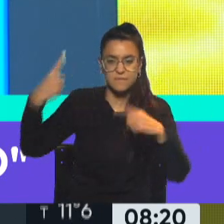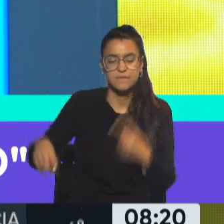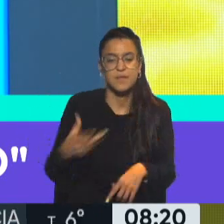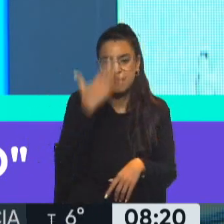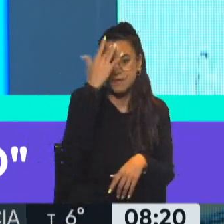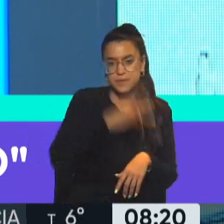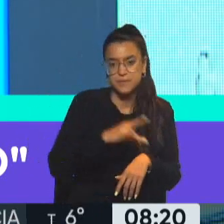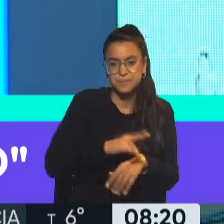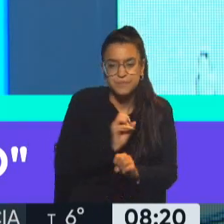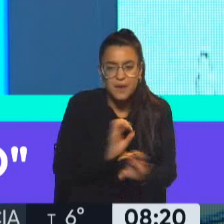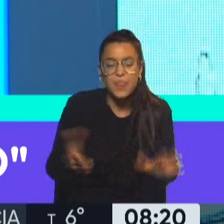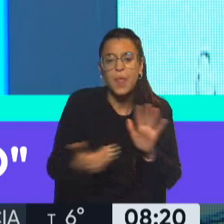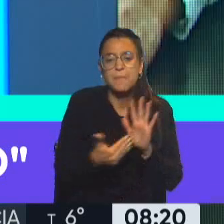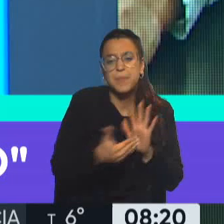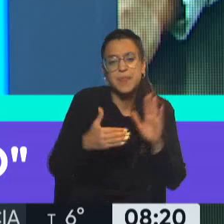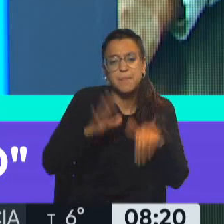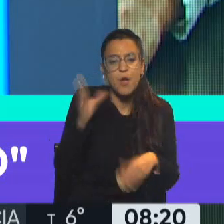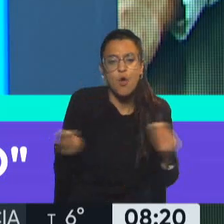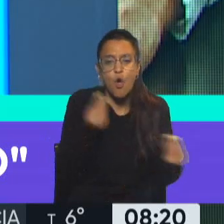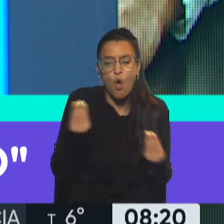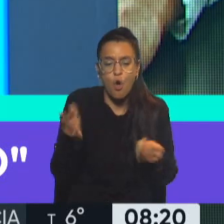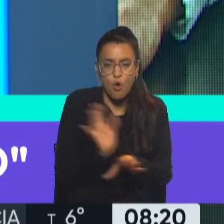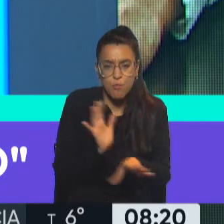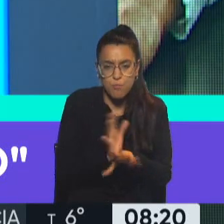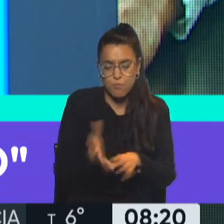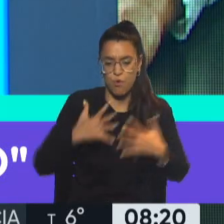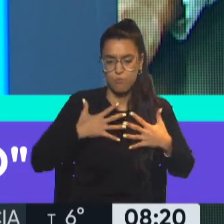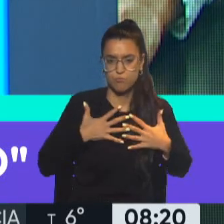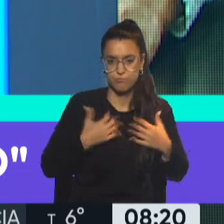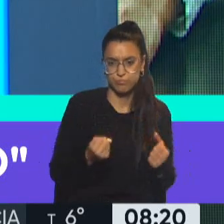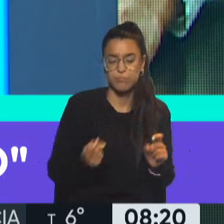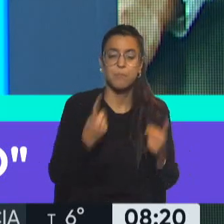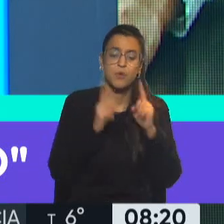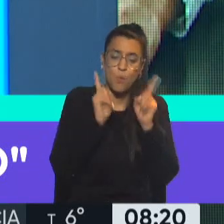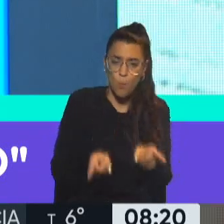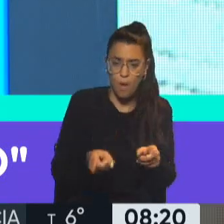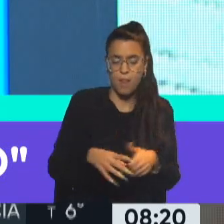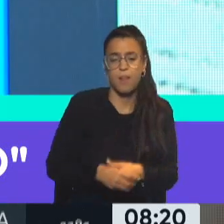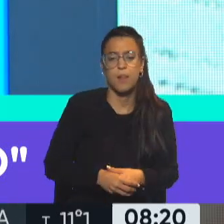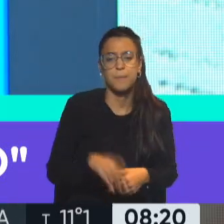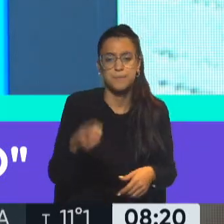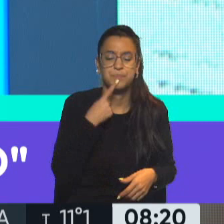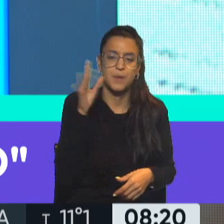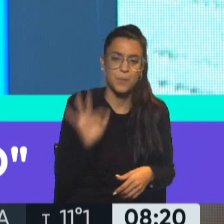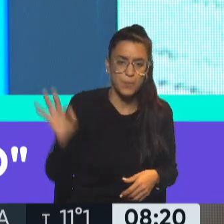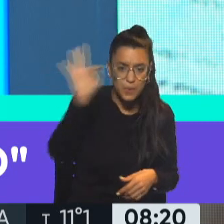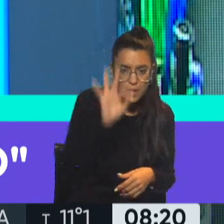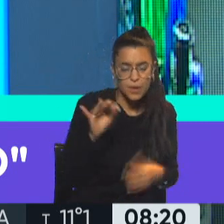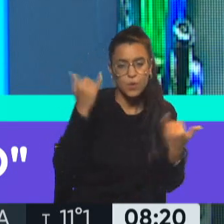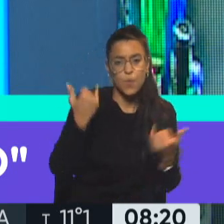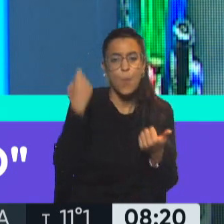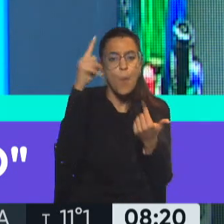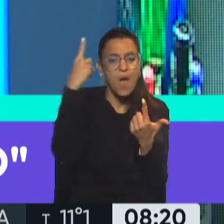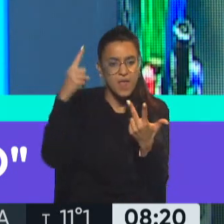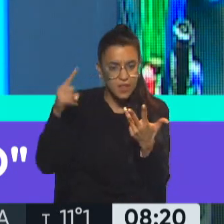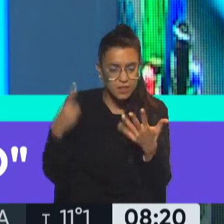patología, la severidad, depende más de cómo uno reacciona del sistema inmune. Pero de todas maneras, el virus y las distintas